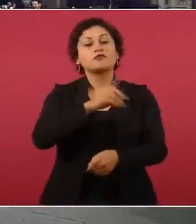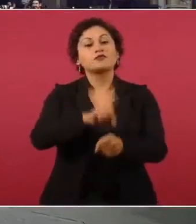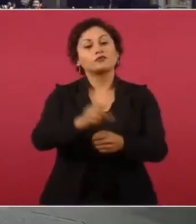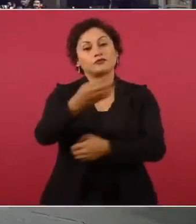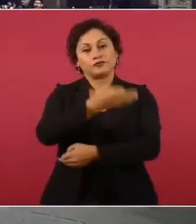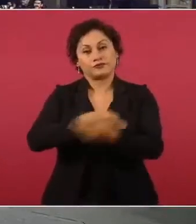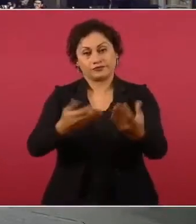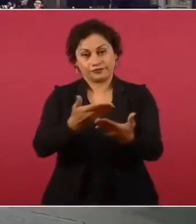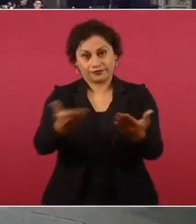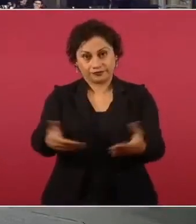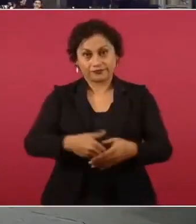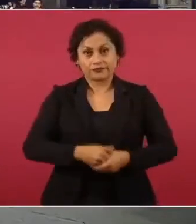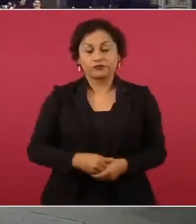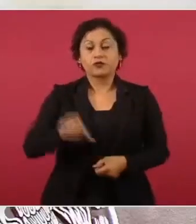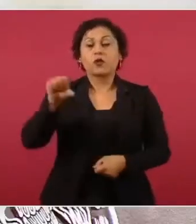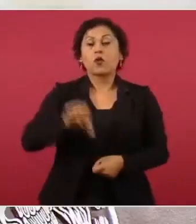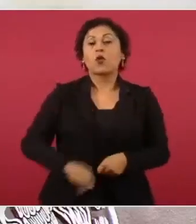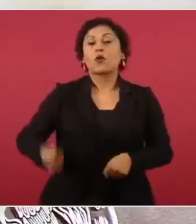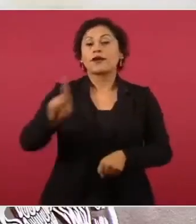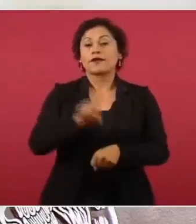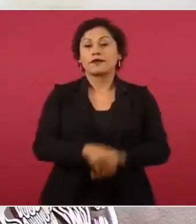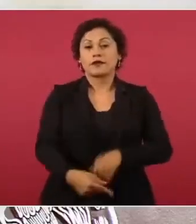día de hoy el calendario